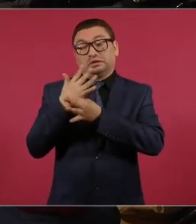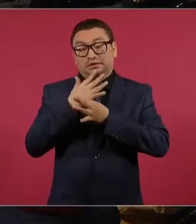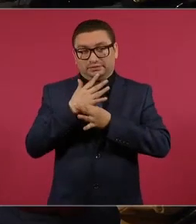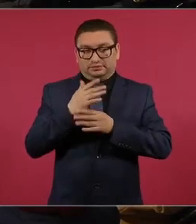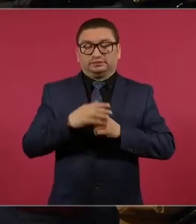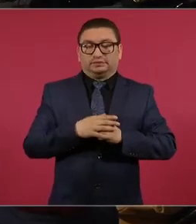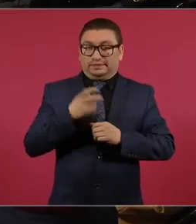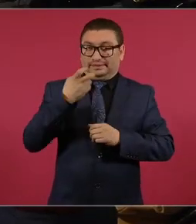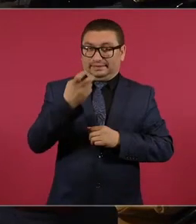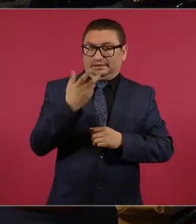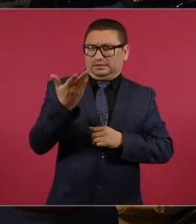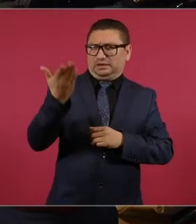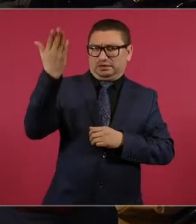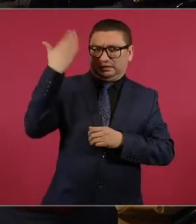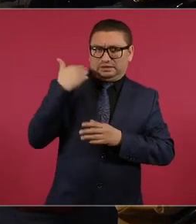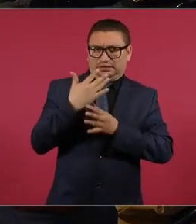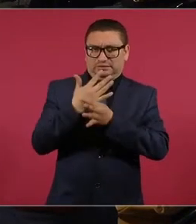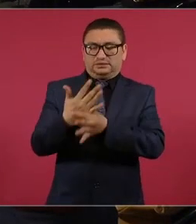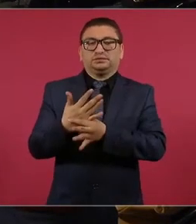a